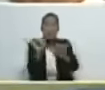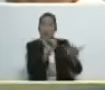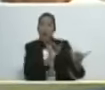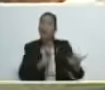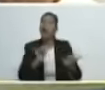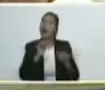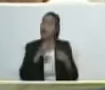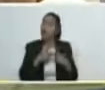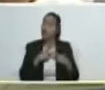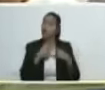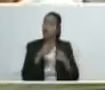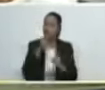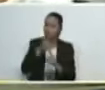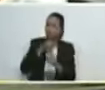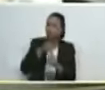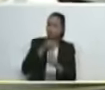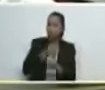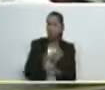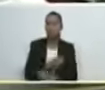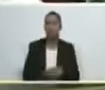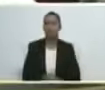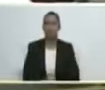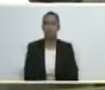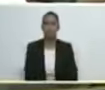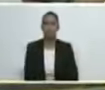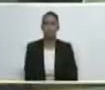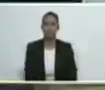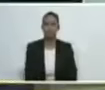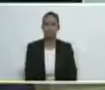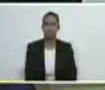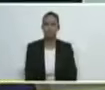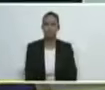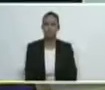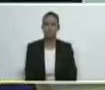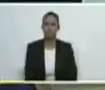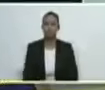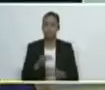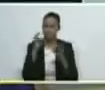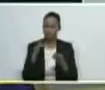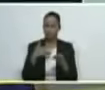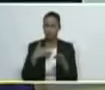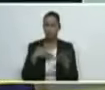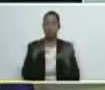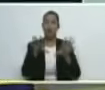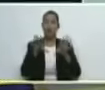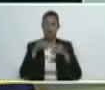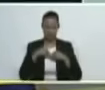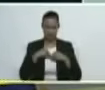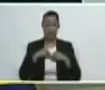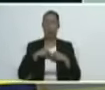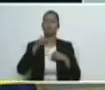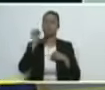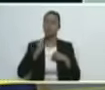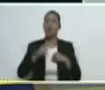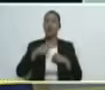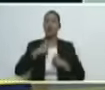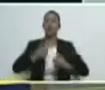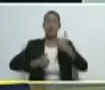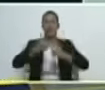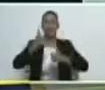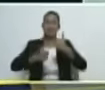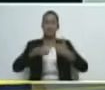persistencia que tenemos. Por eso, acepté ser el candidato del bloque